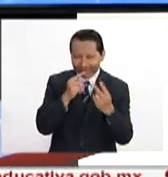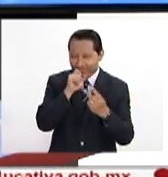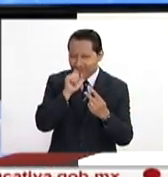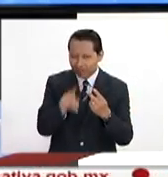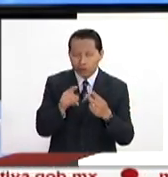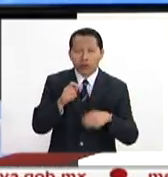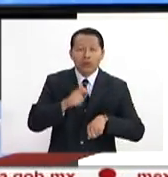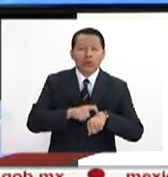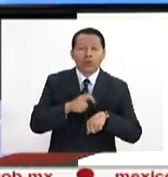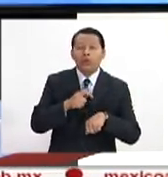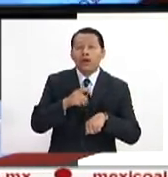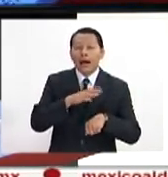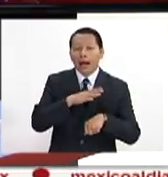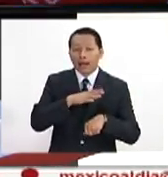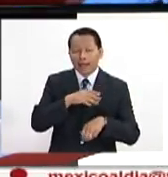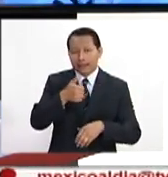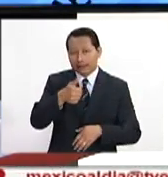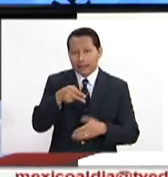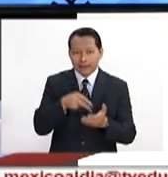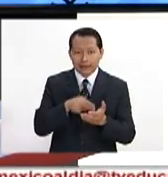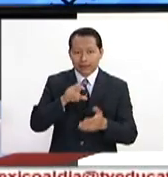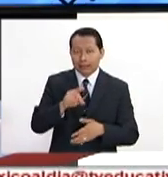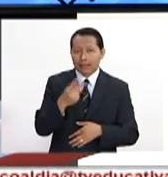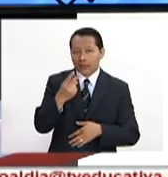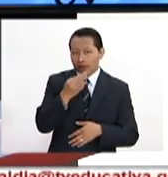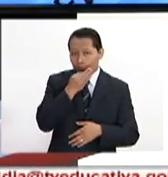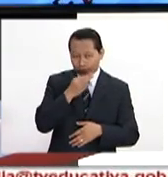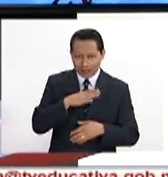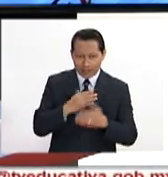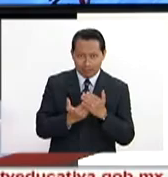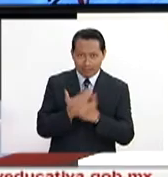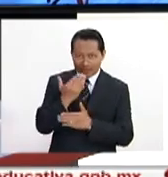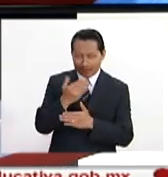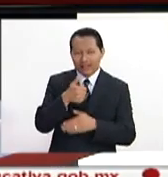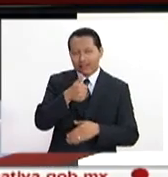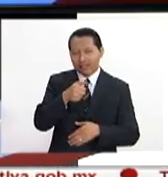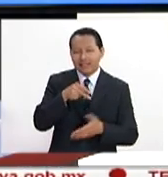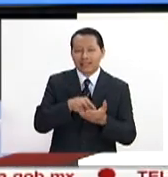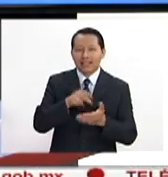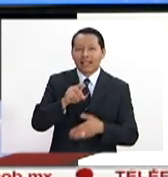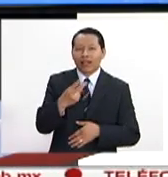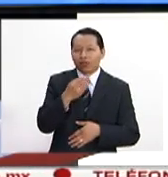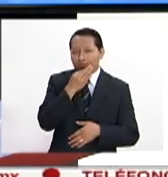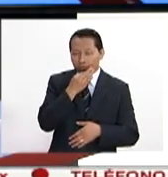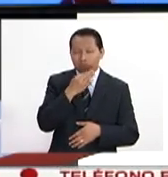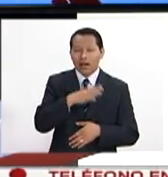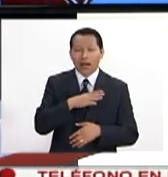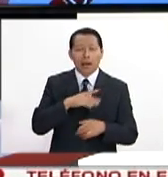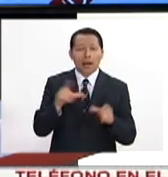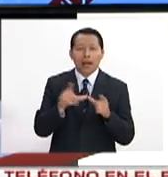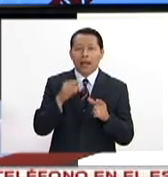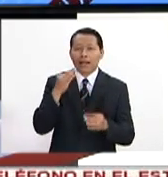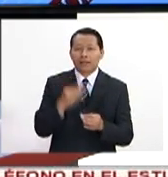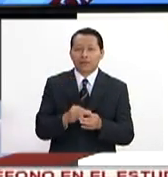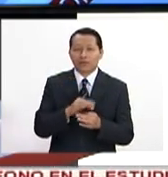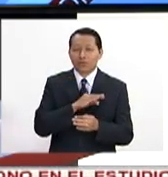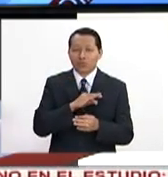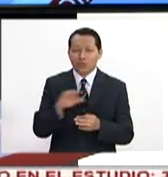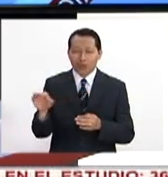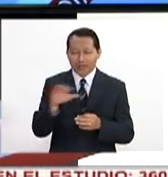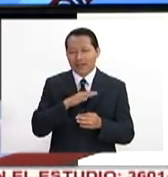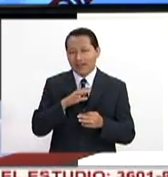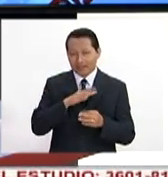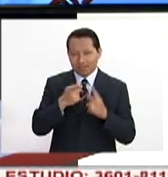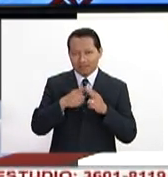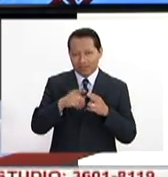las 9:32, son las 6:32 minutos de la mañana, 6:32 minutos de la mañana. Estamos listos para